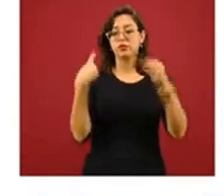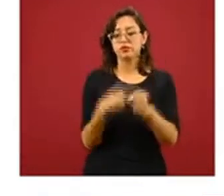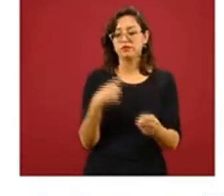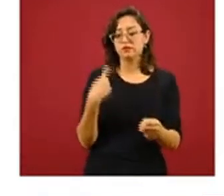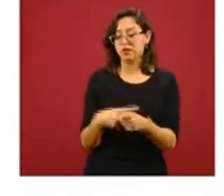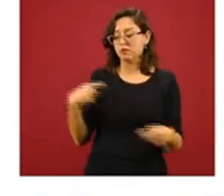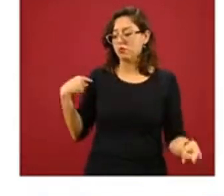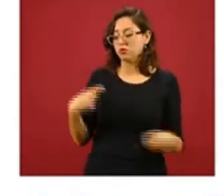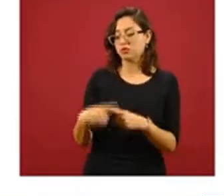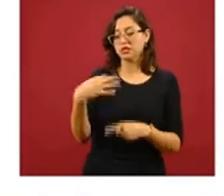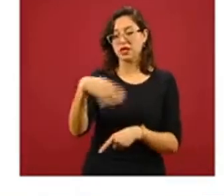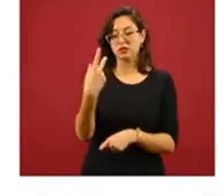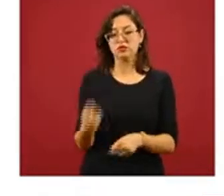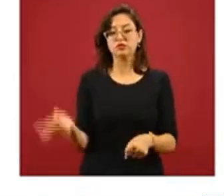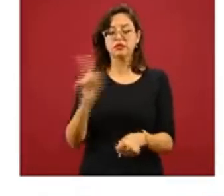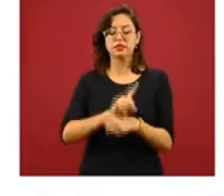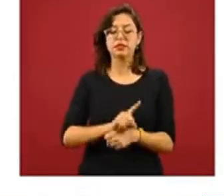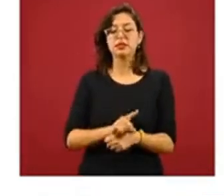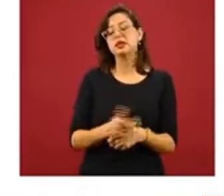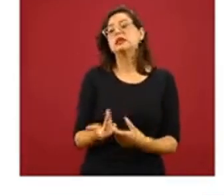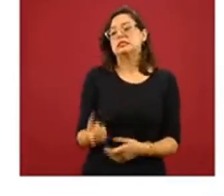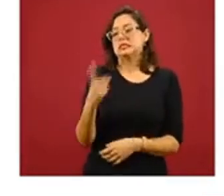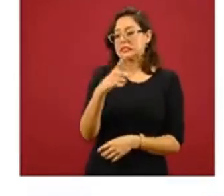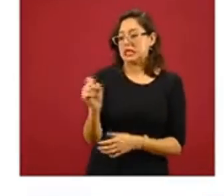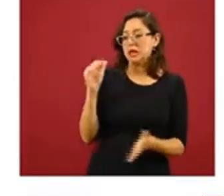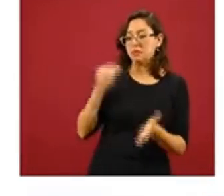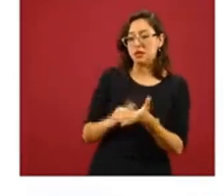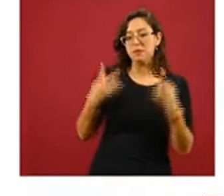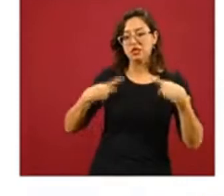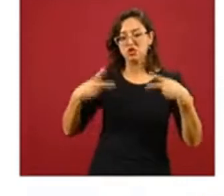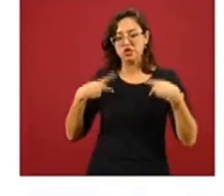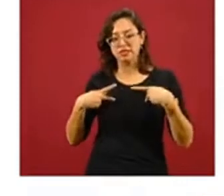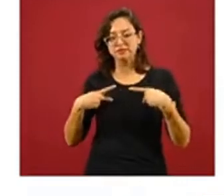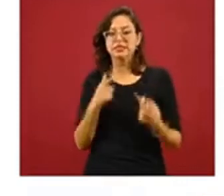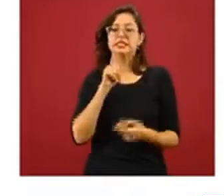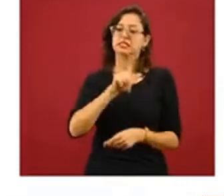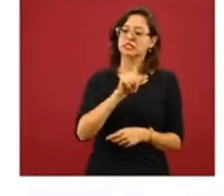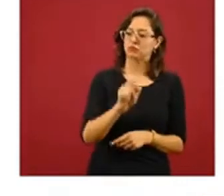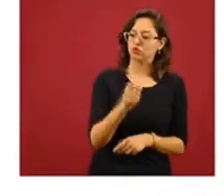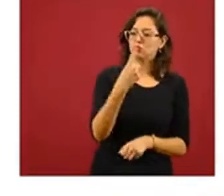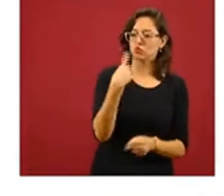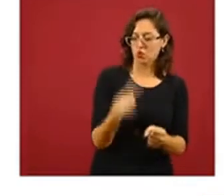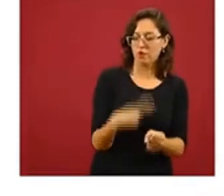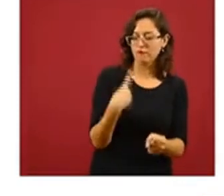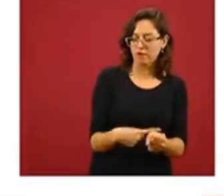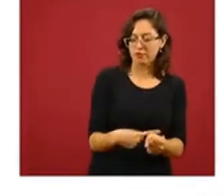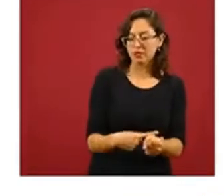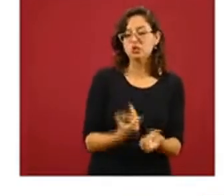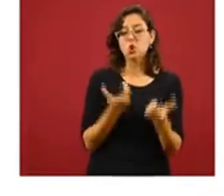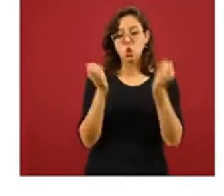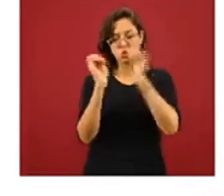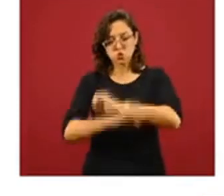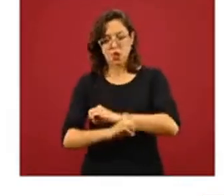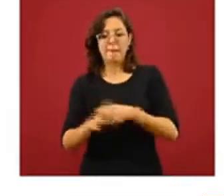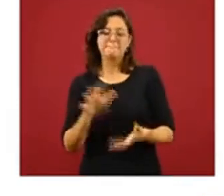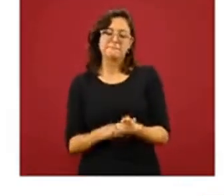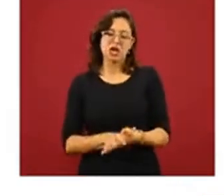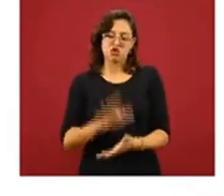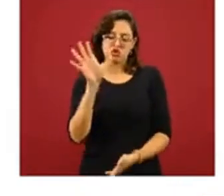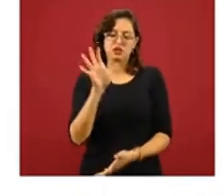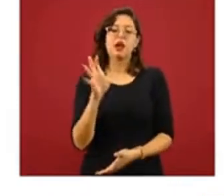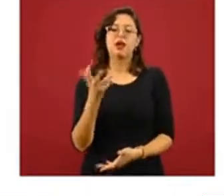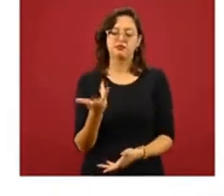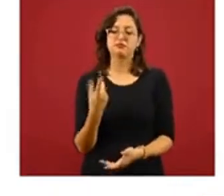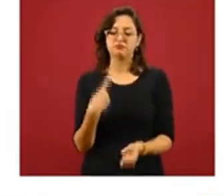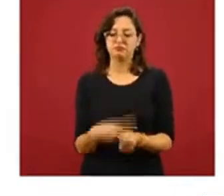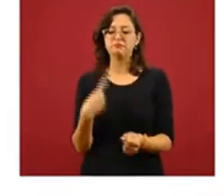de 17.1. Vemos el mapa, las entidades más oscuras son aquellas que concentran la mayor tasa de incidencia, y